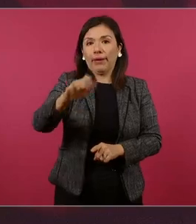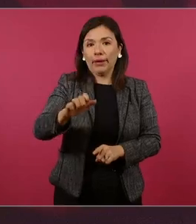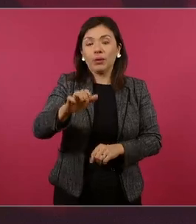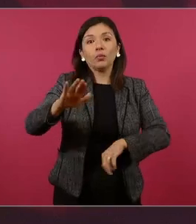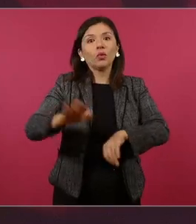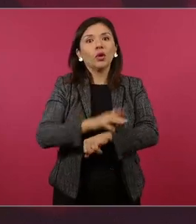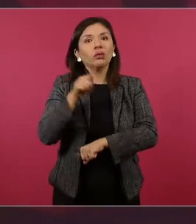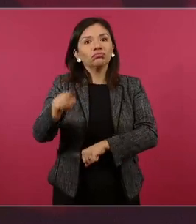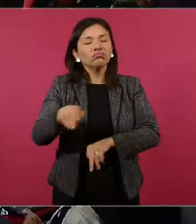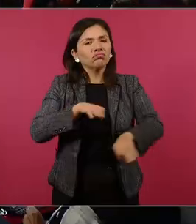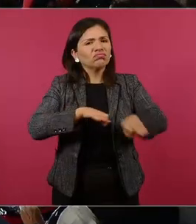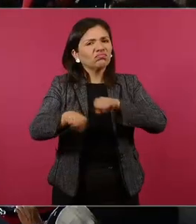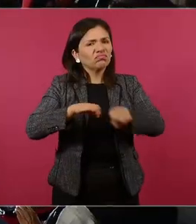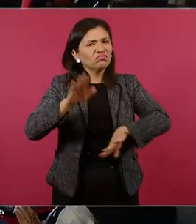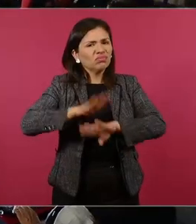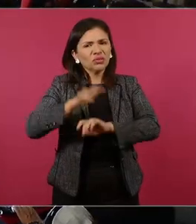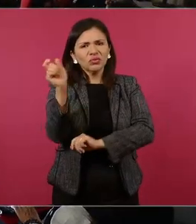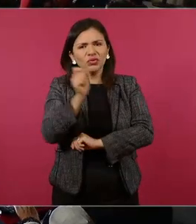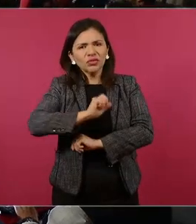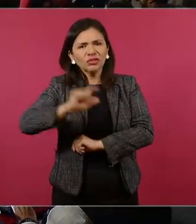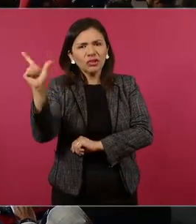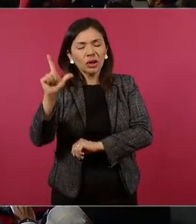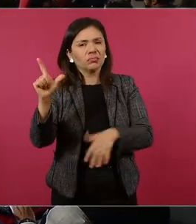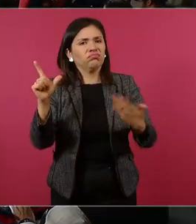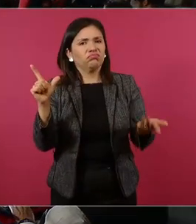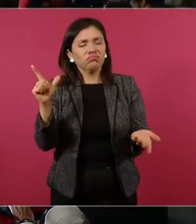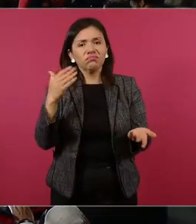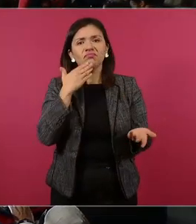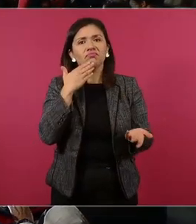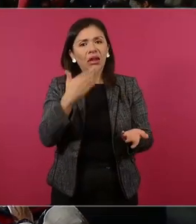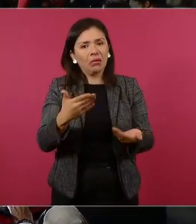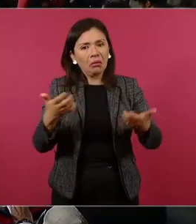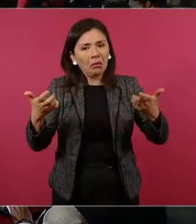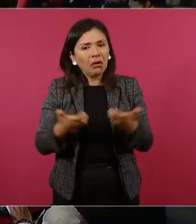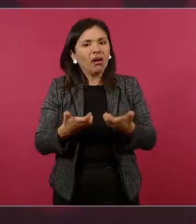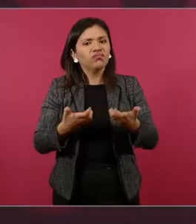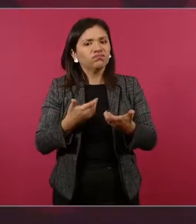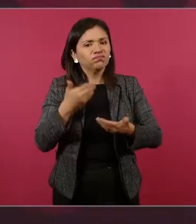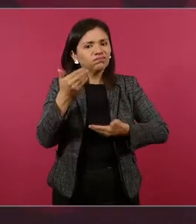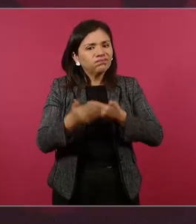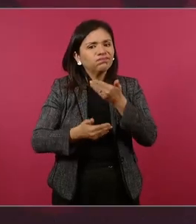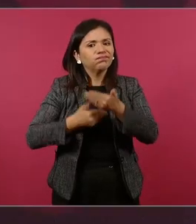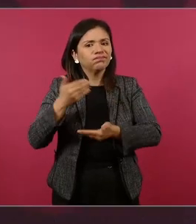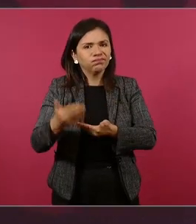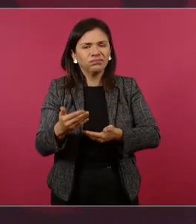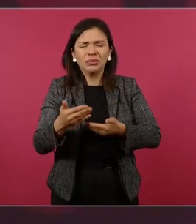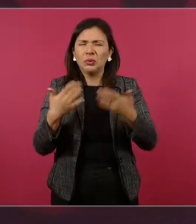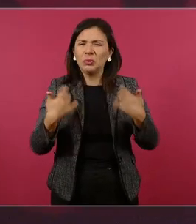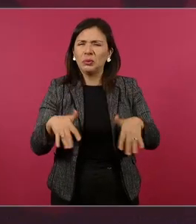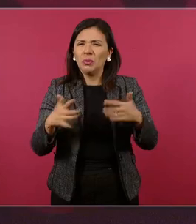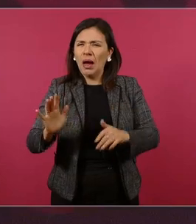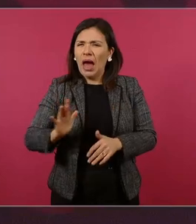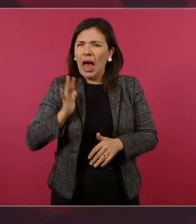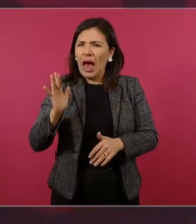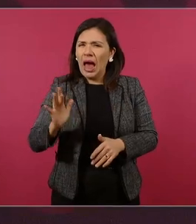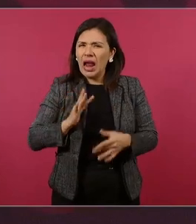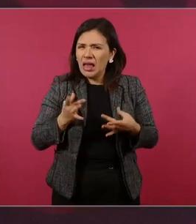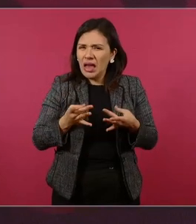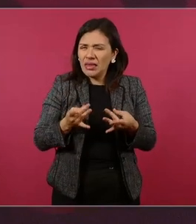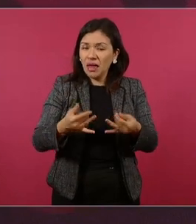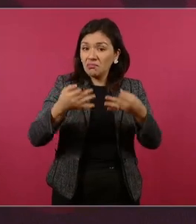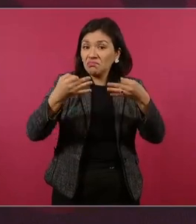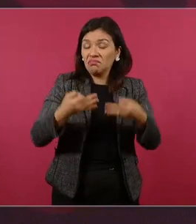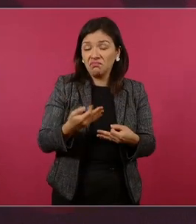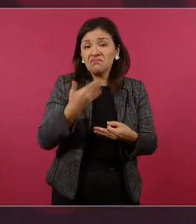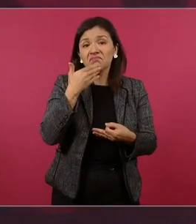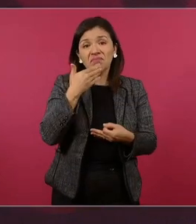su profesionalismo ha hecho un trabajo de primera de